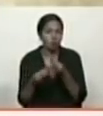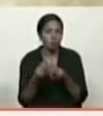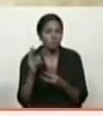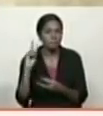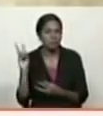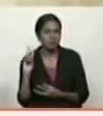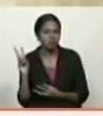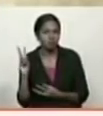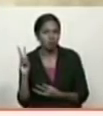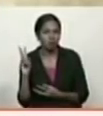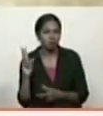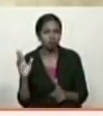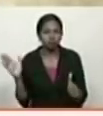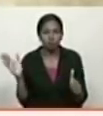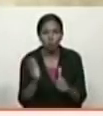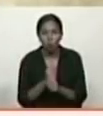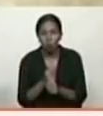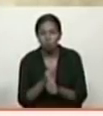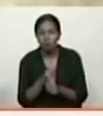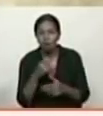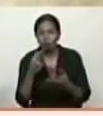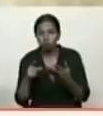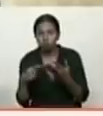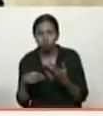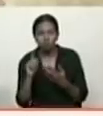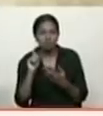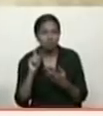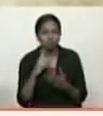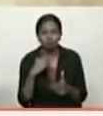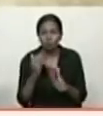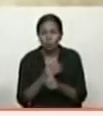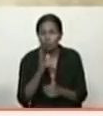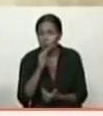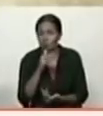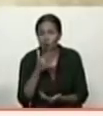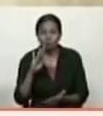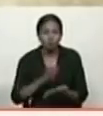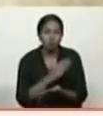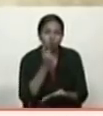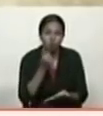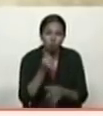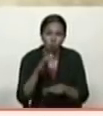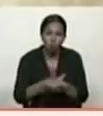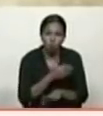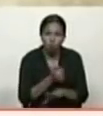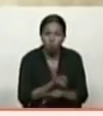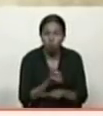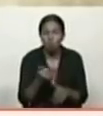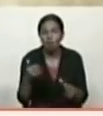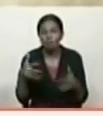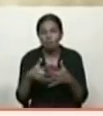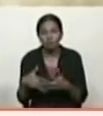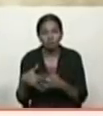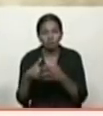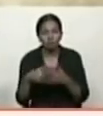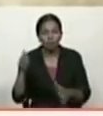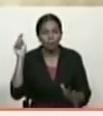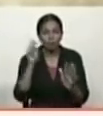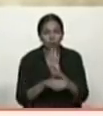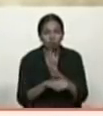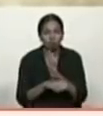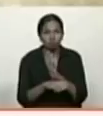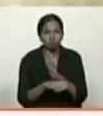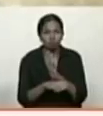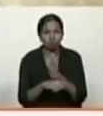venezolano conseguir un producto u otro que no se encuentra por culpa de las sanciones estadounidenses? Ilegales,